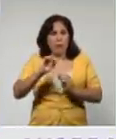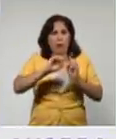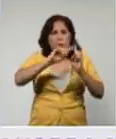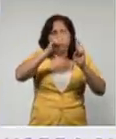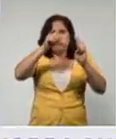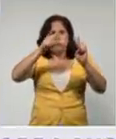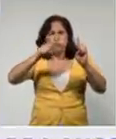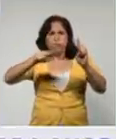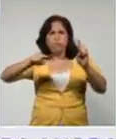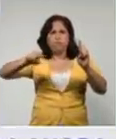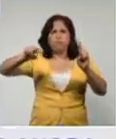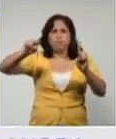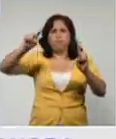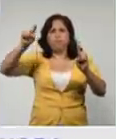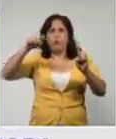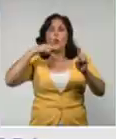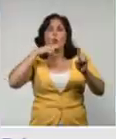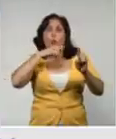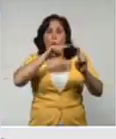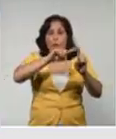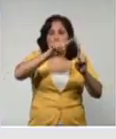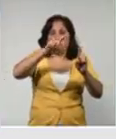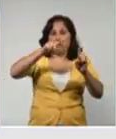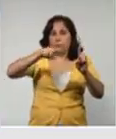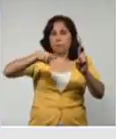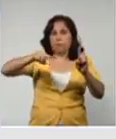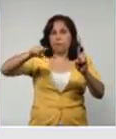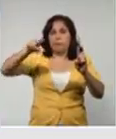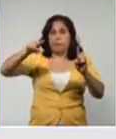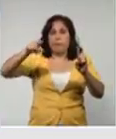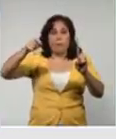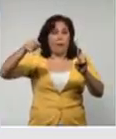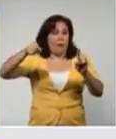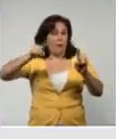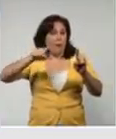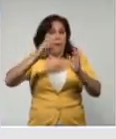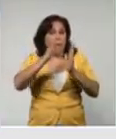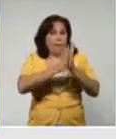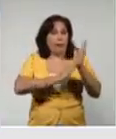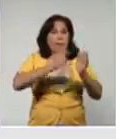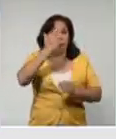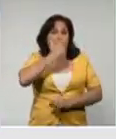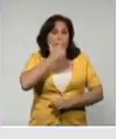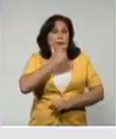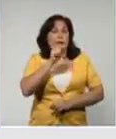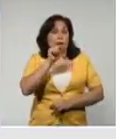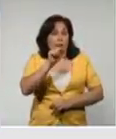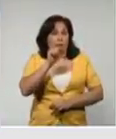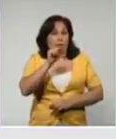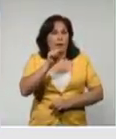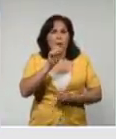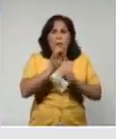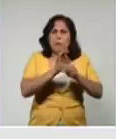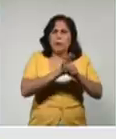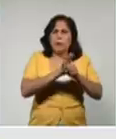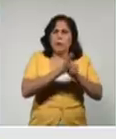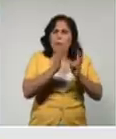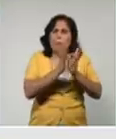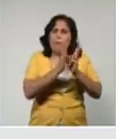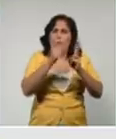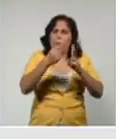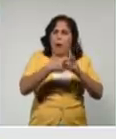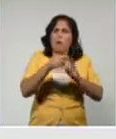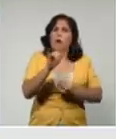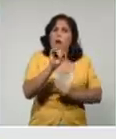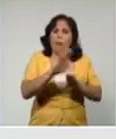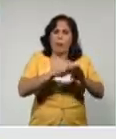montañita, la curva que tuvimos en el mes de abril, tal vez principio de mayo, después